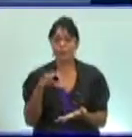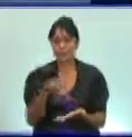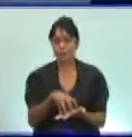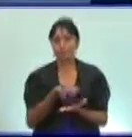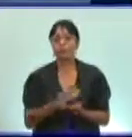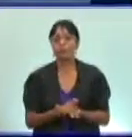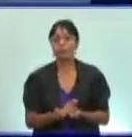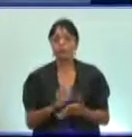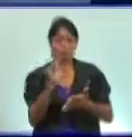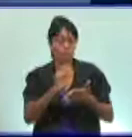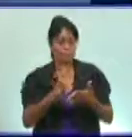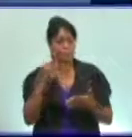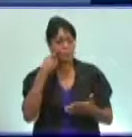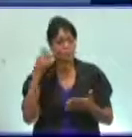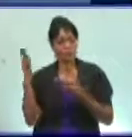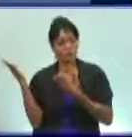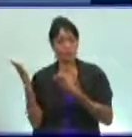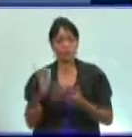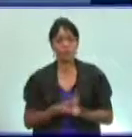continuar.